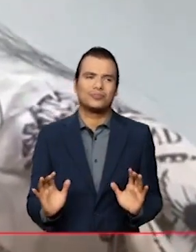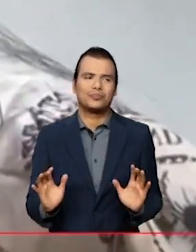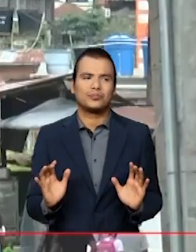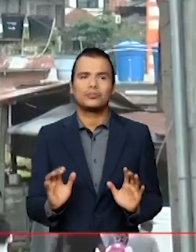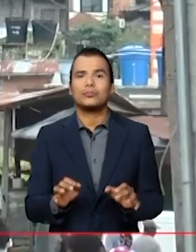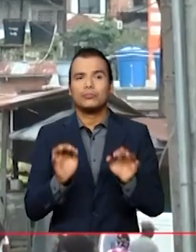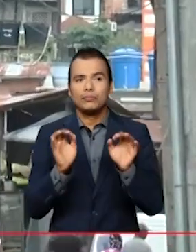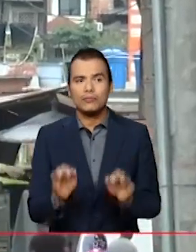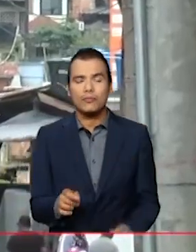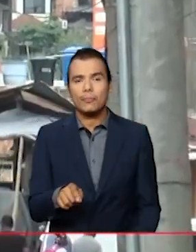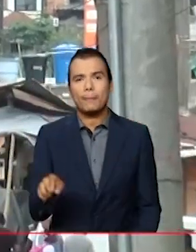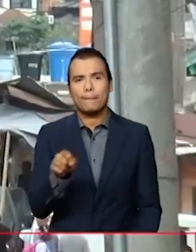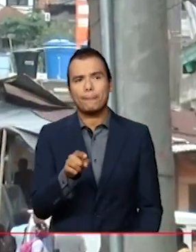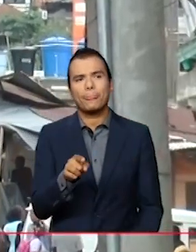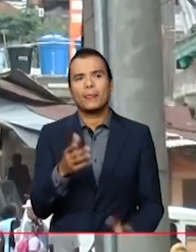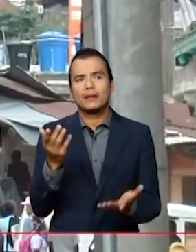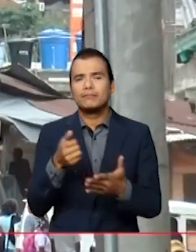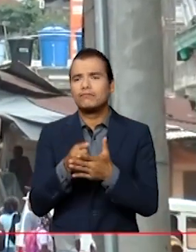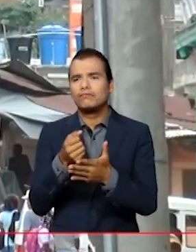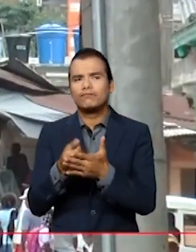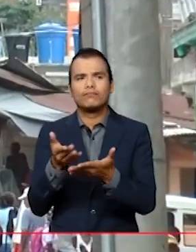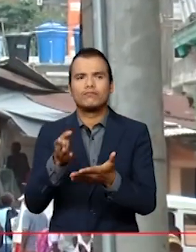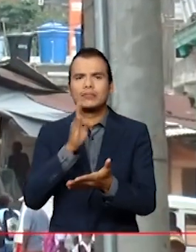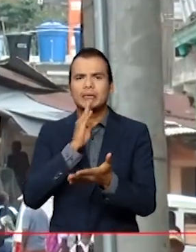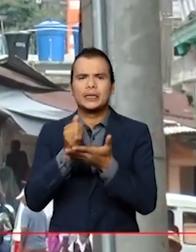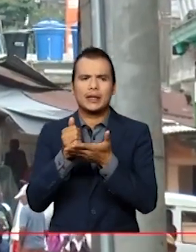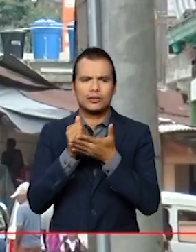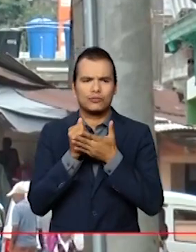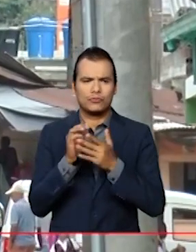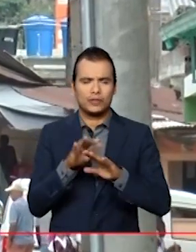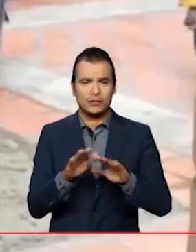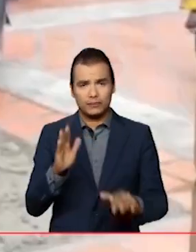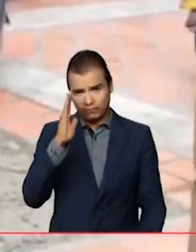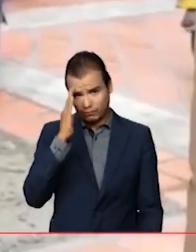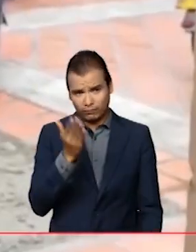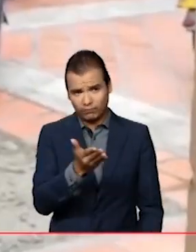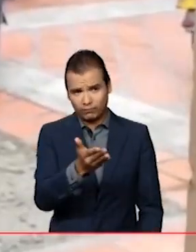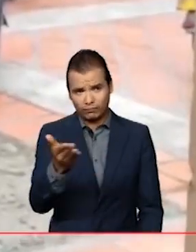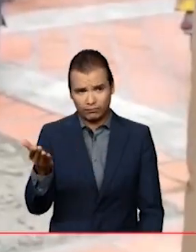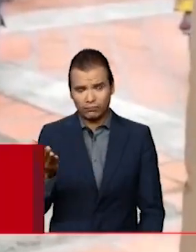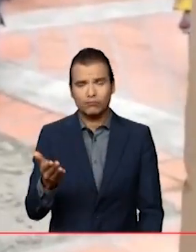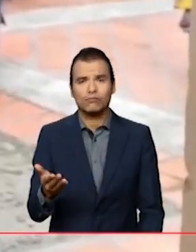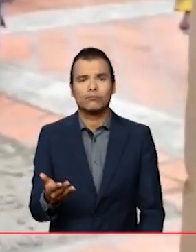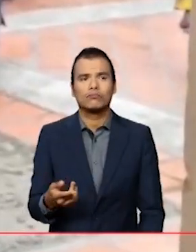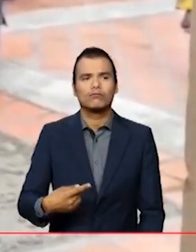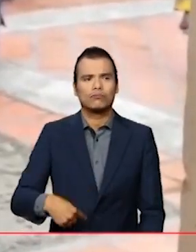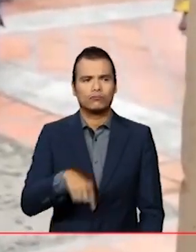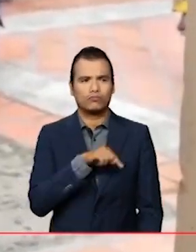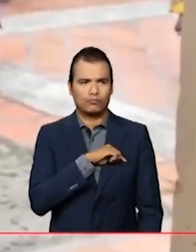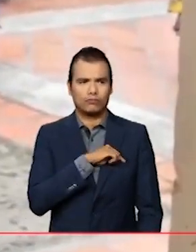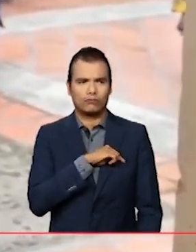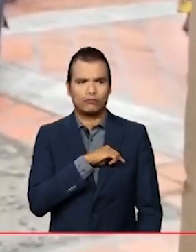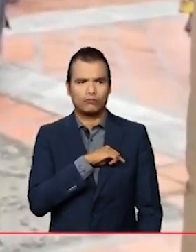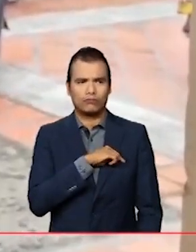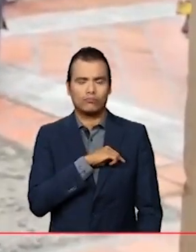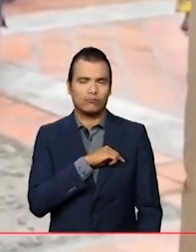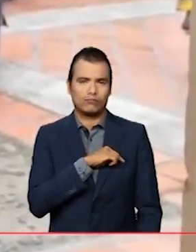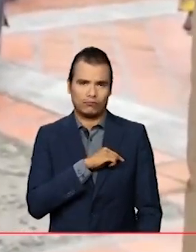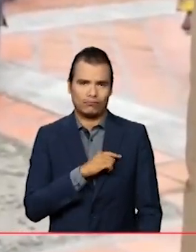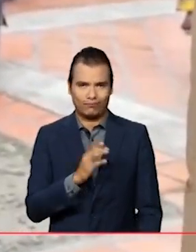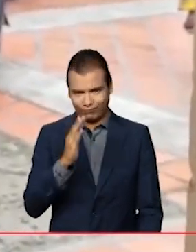es importante buscar ayuda. Ustedes saben que nosotros tenemos por estructura